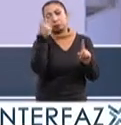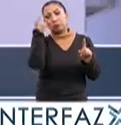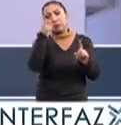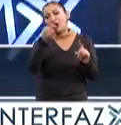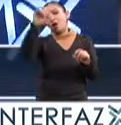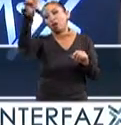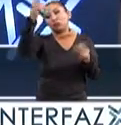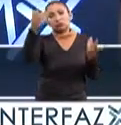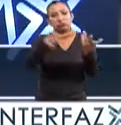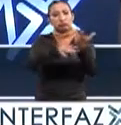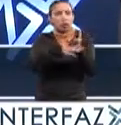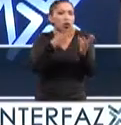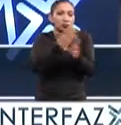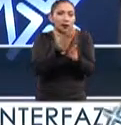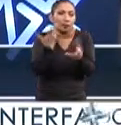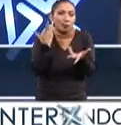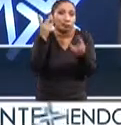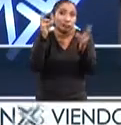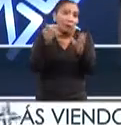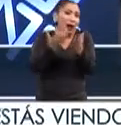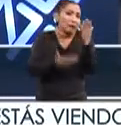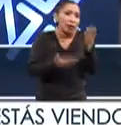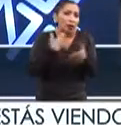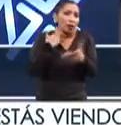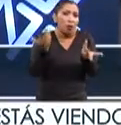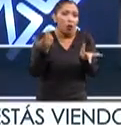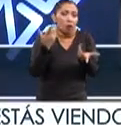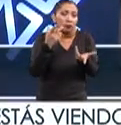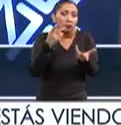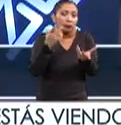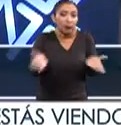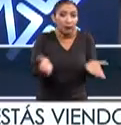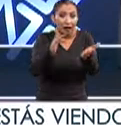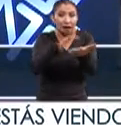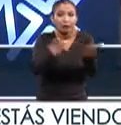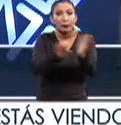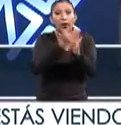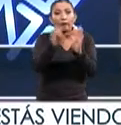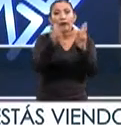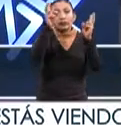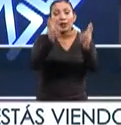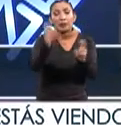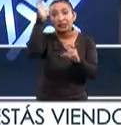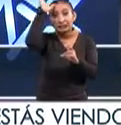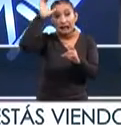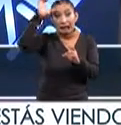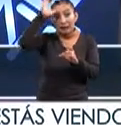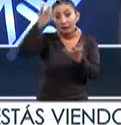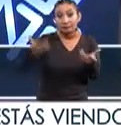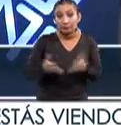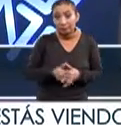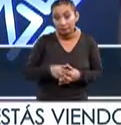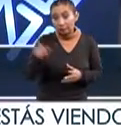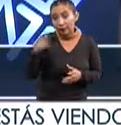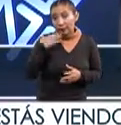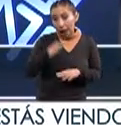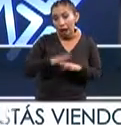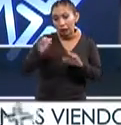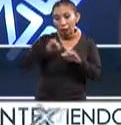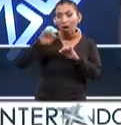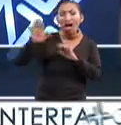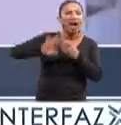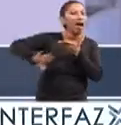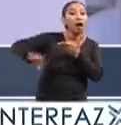destinada a otro tipo de, incluso temas que a veces no se asocian tanto con el fomento de la lectura como el tema de la ciencia, por ejemplo, ¿no?, que está un poco más